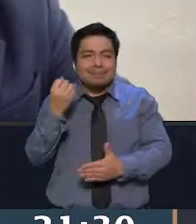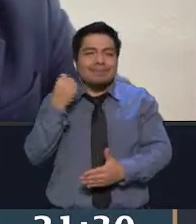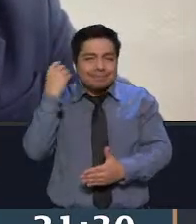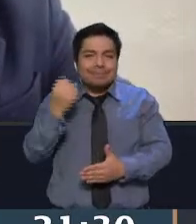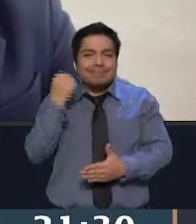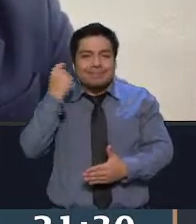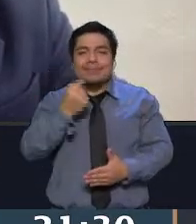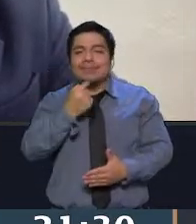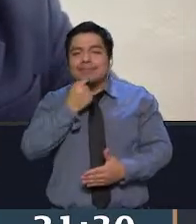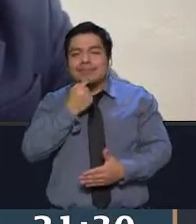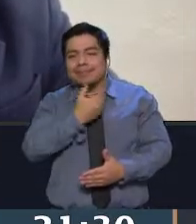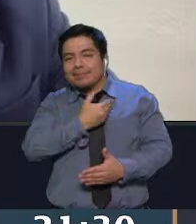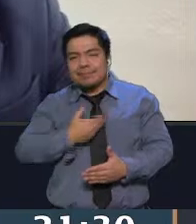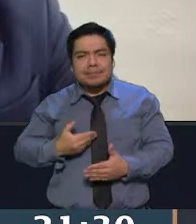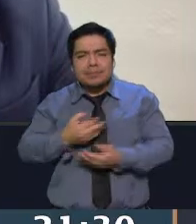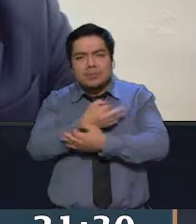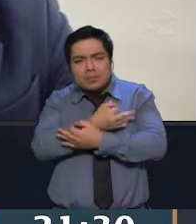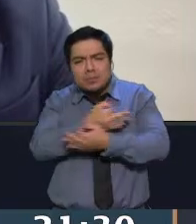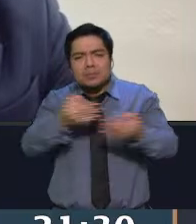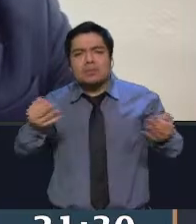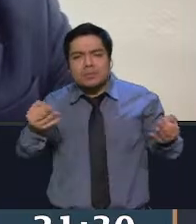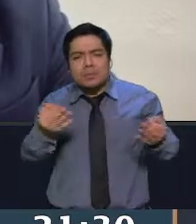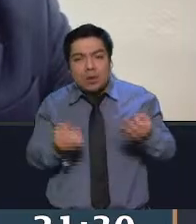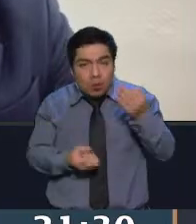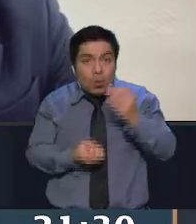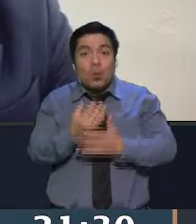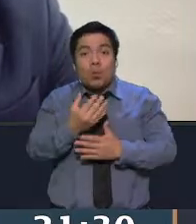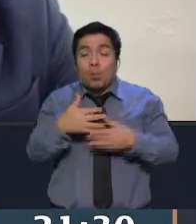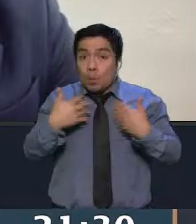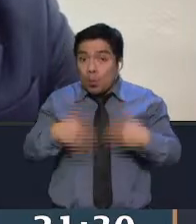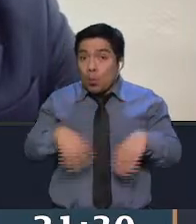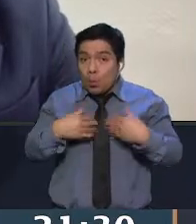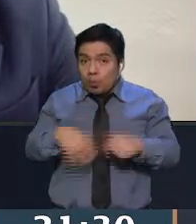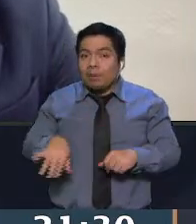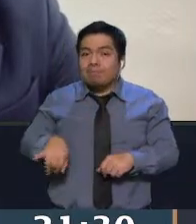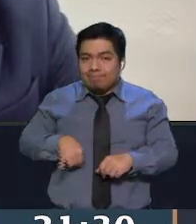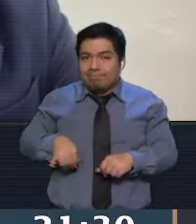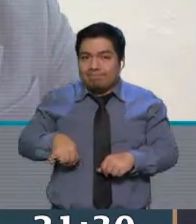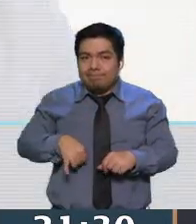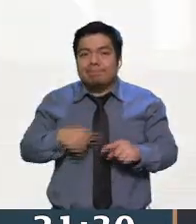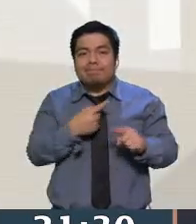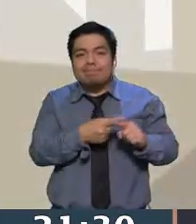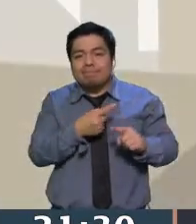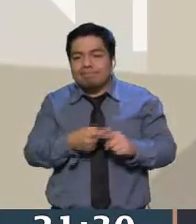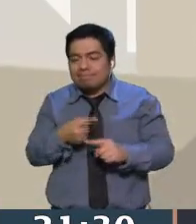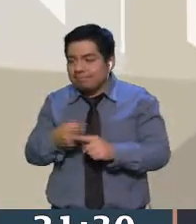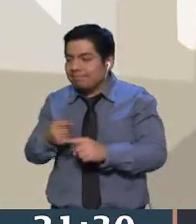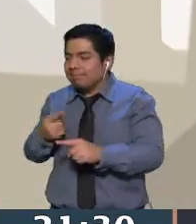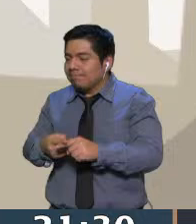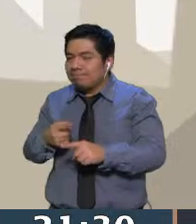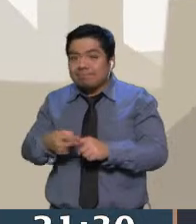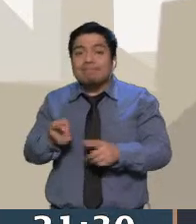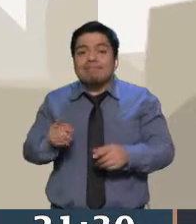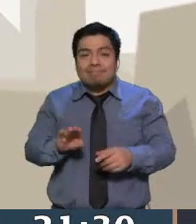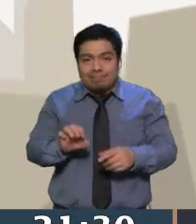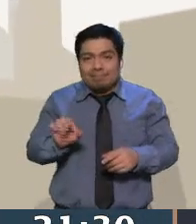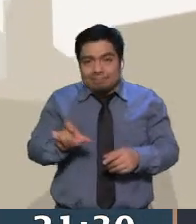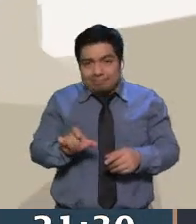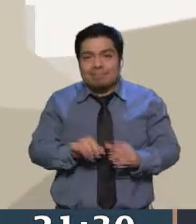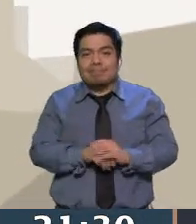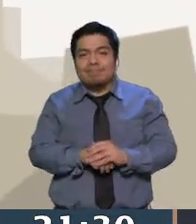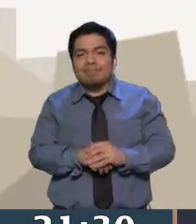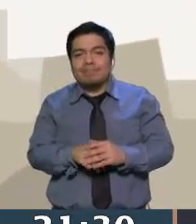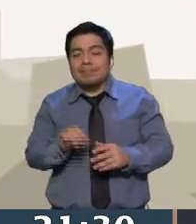el presidente anuncia una nueva sección que creo va a estar bastante interesante, el quién es quién en los bots. Vamos a ver quién